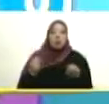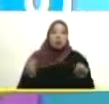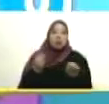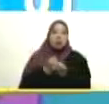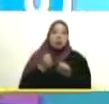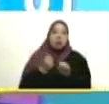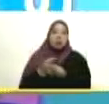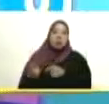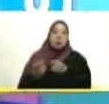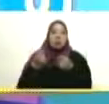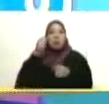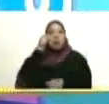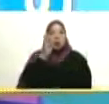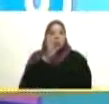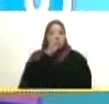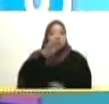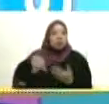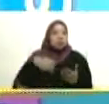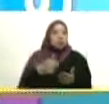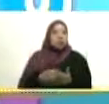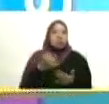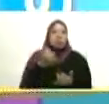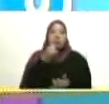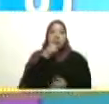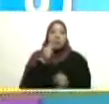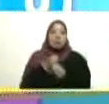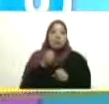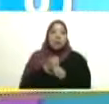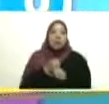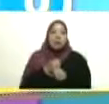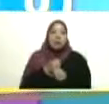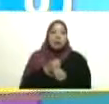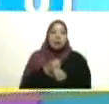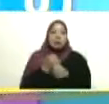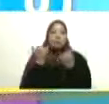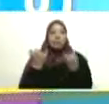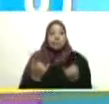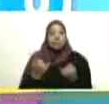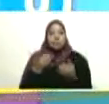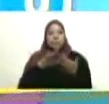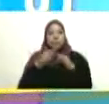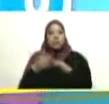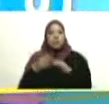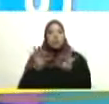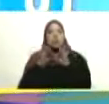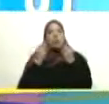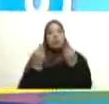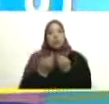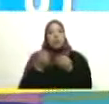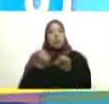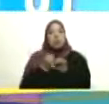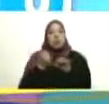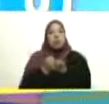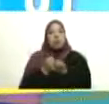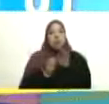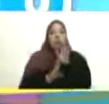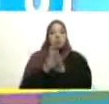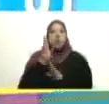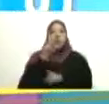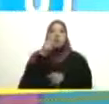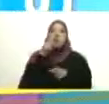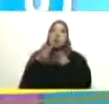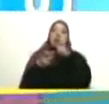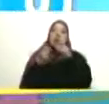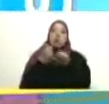Credihábitat. Desde el Banco Nacional de Hábitat y Vivienda, nosotros hemos venido dándole a los comités multifamiliares de gestión y a los consejos comunales